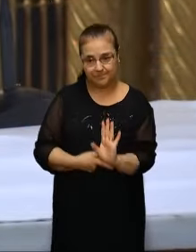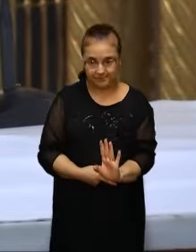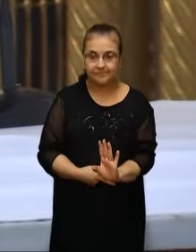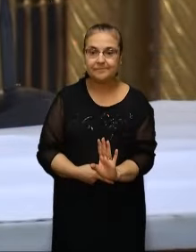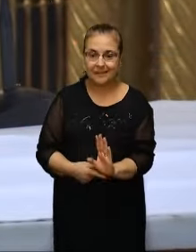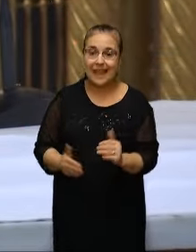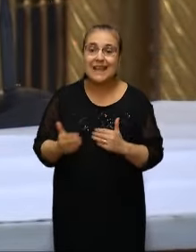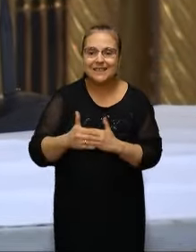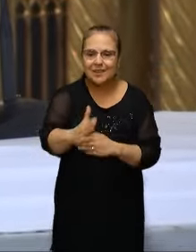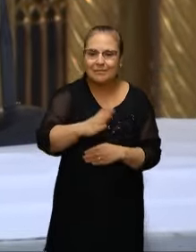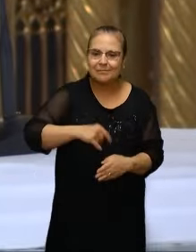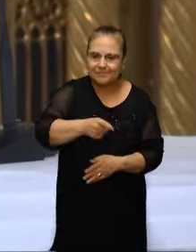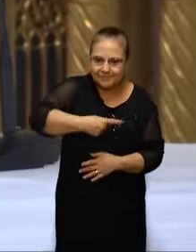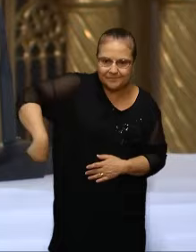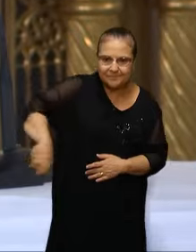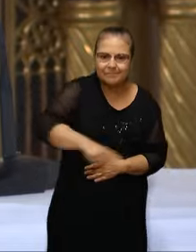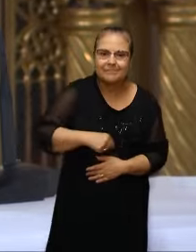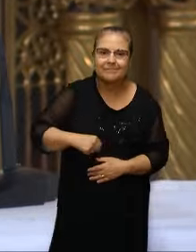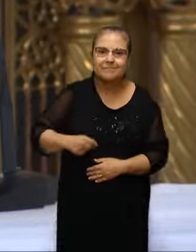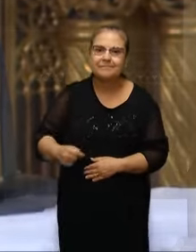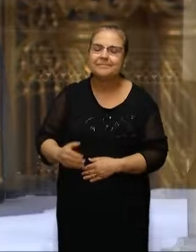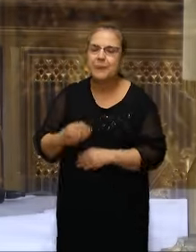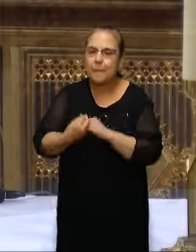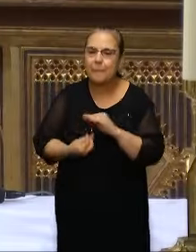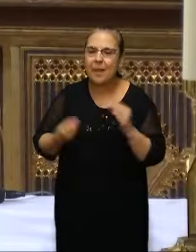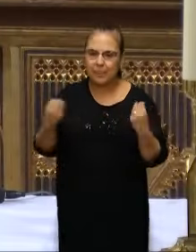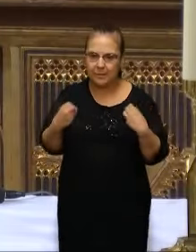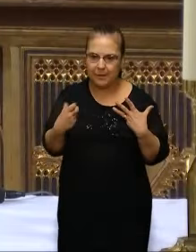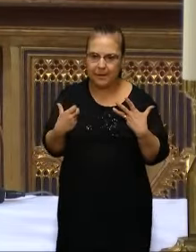loamos é será por nosotros